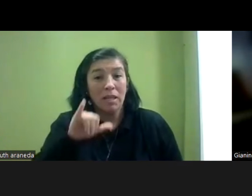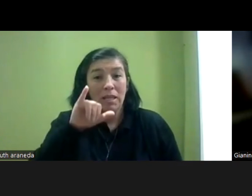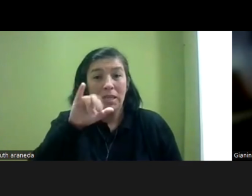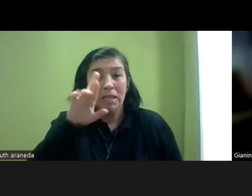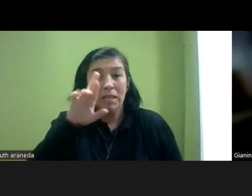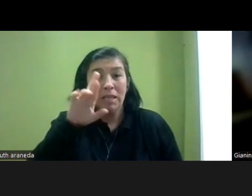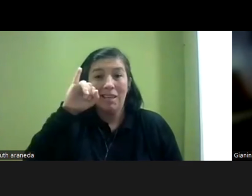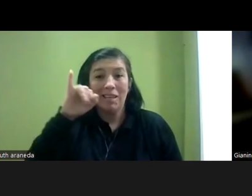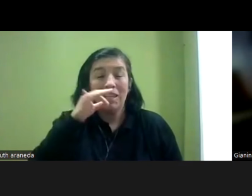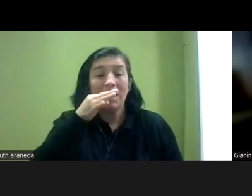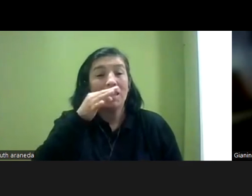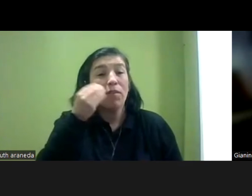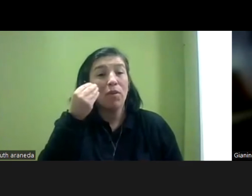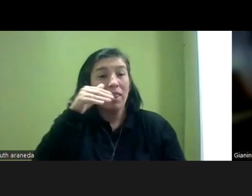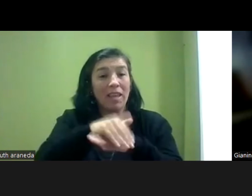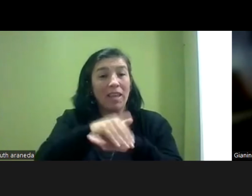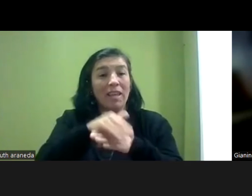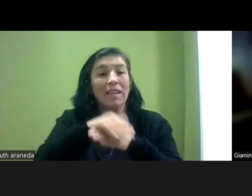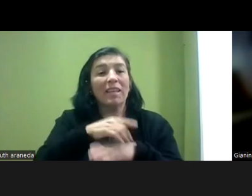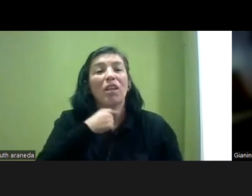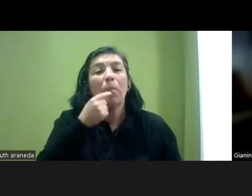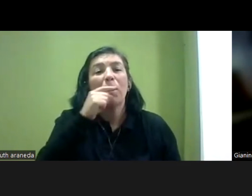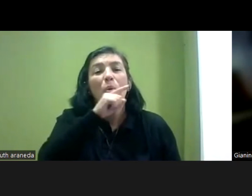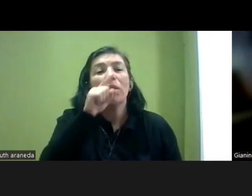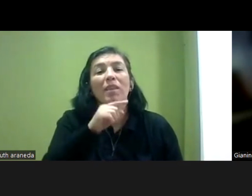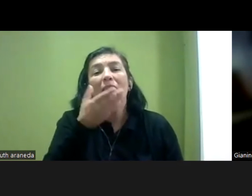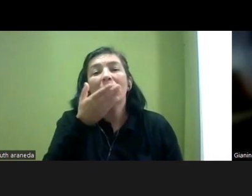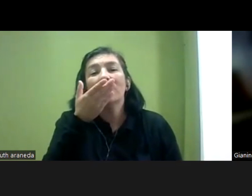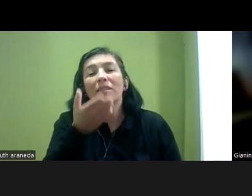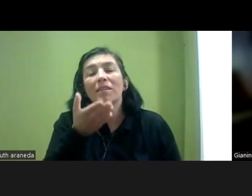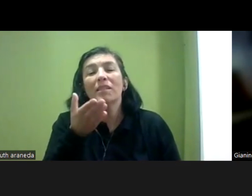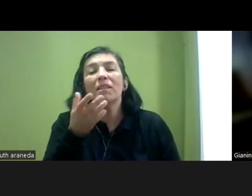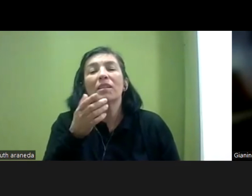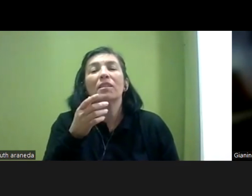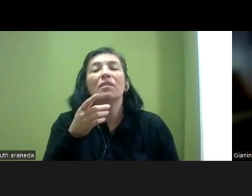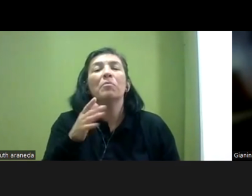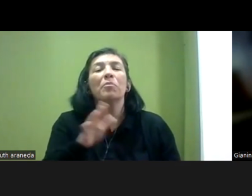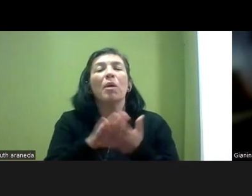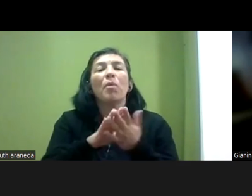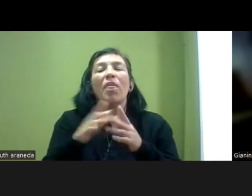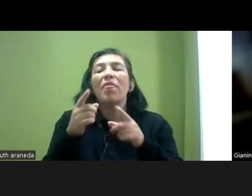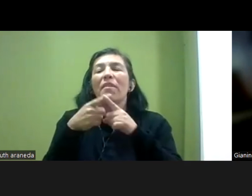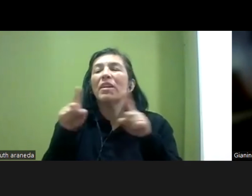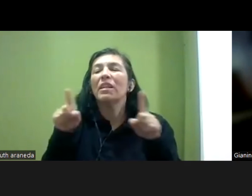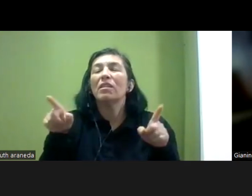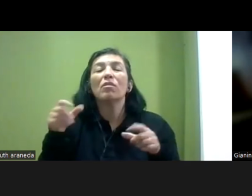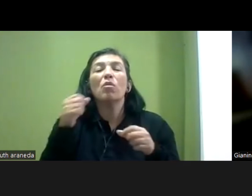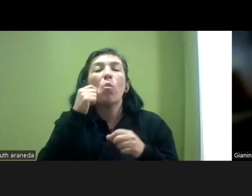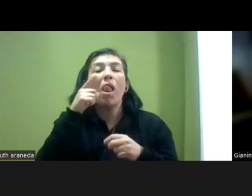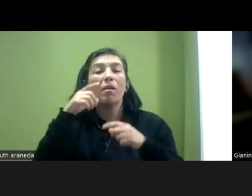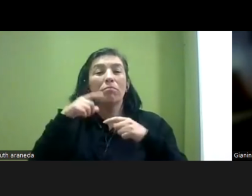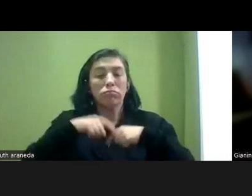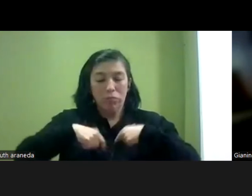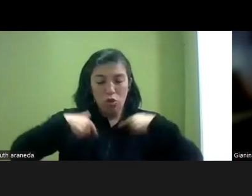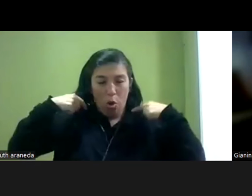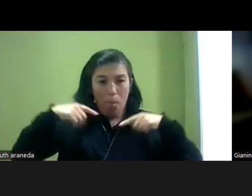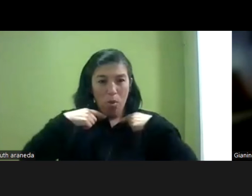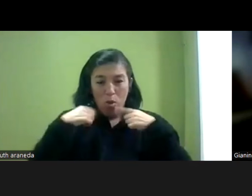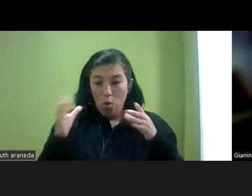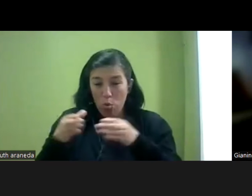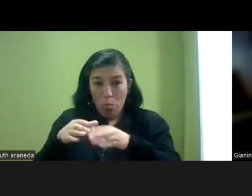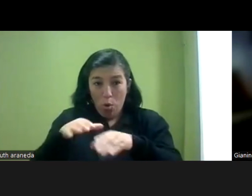Y ella dice, buenas tardes, yo quería preguntar a la señora Horta sobre diferencias entre los ornamentos corporales entre los grupos de la